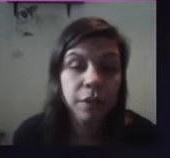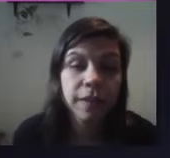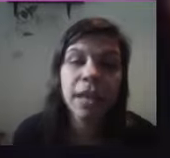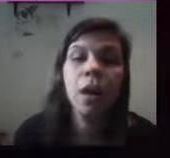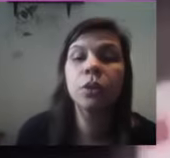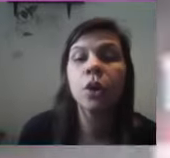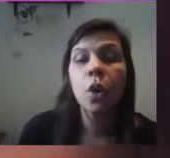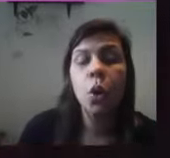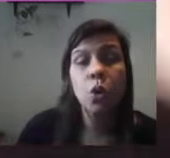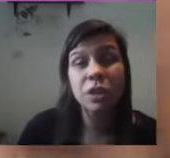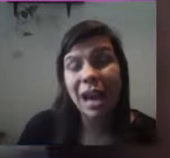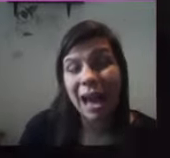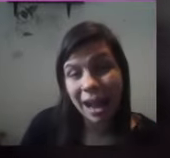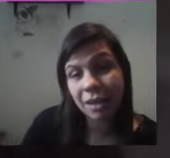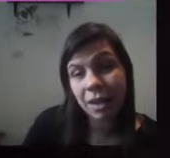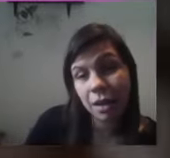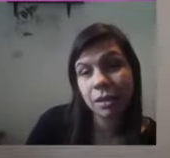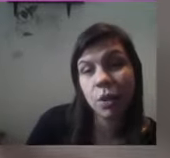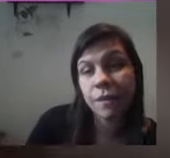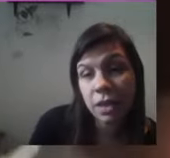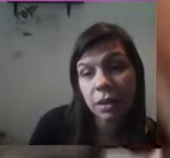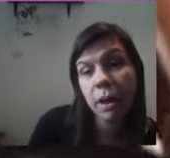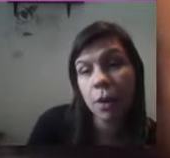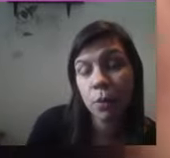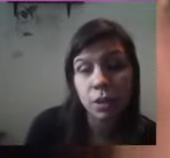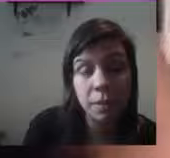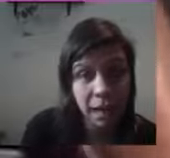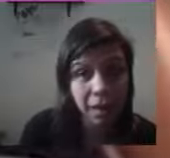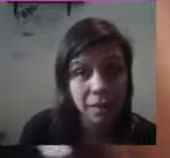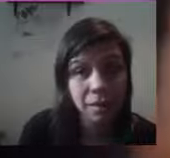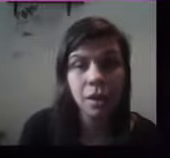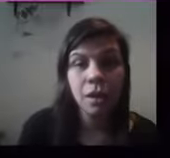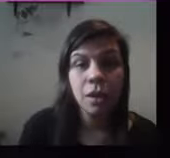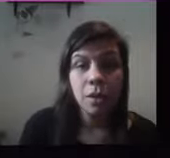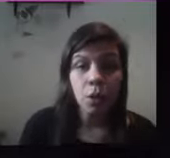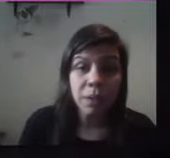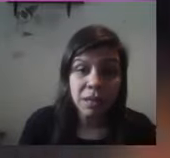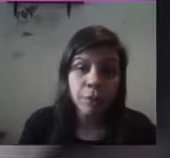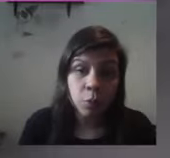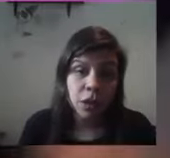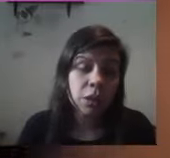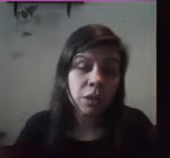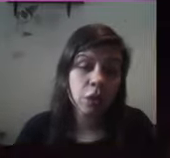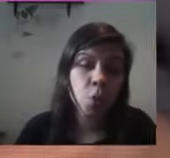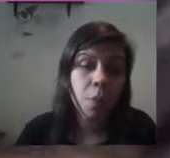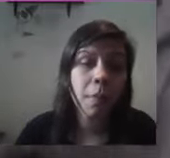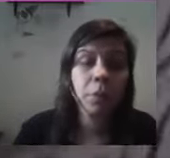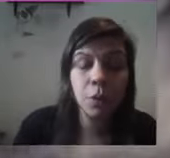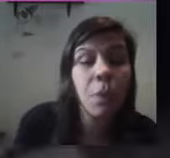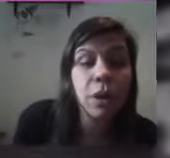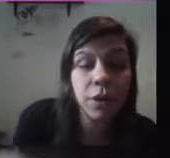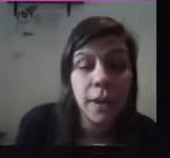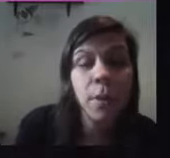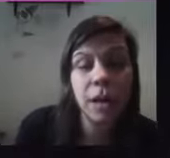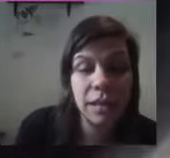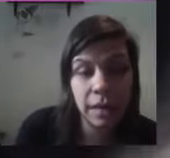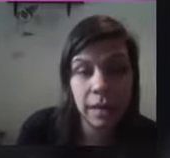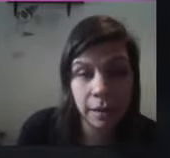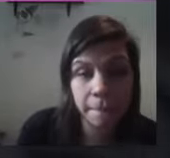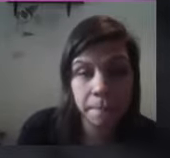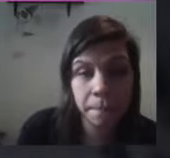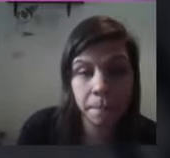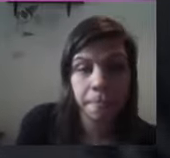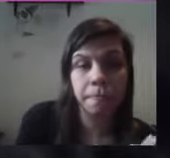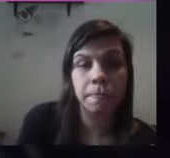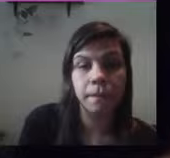injustificados o conoces a alguien que ha sido víctima de abusos similares, completa el formulario de derechos humanos que vamos a